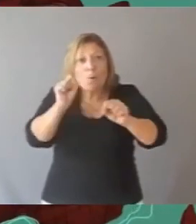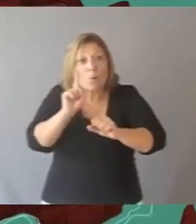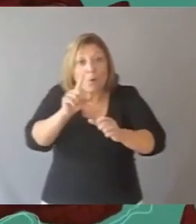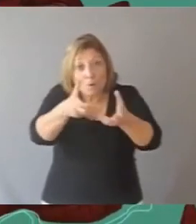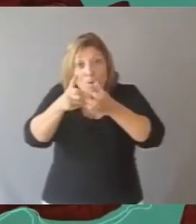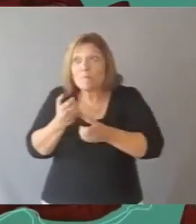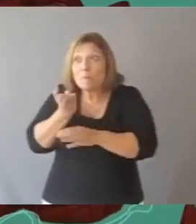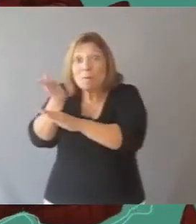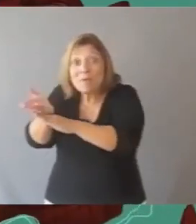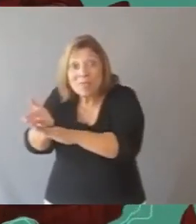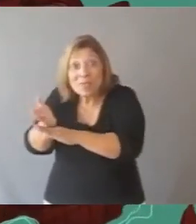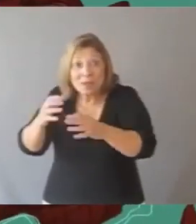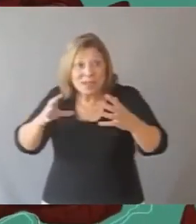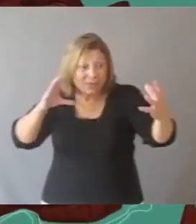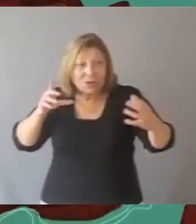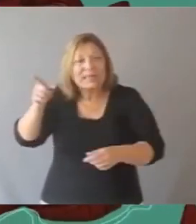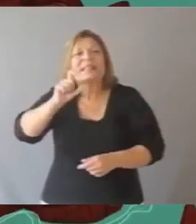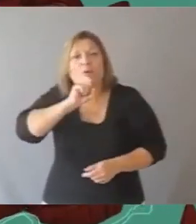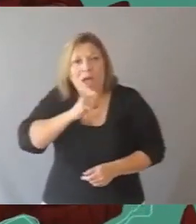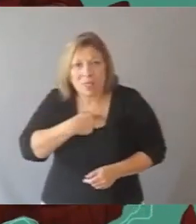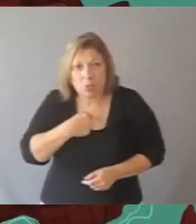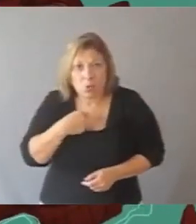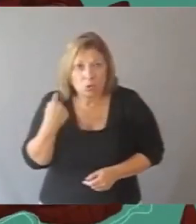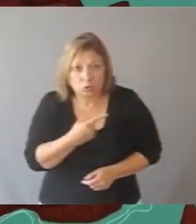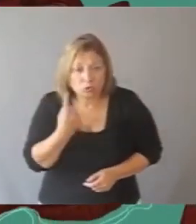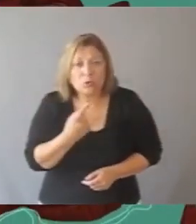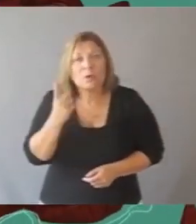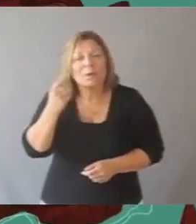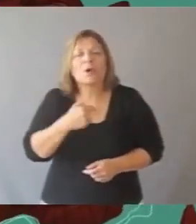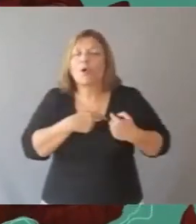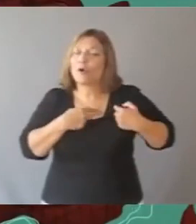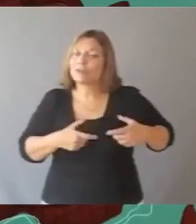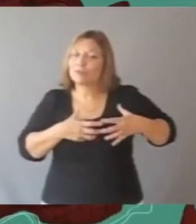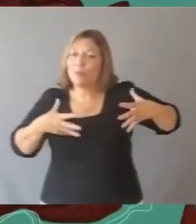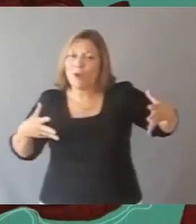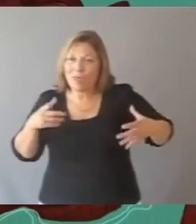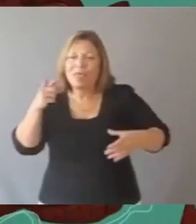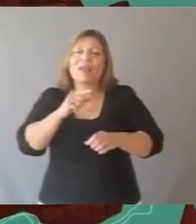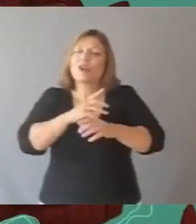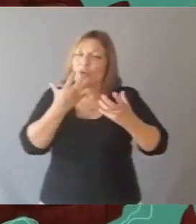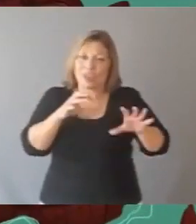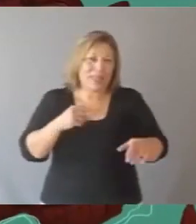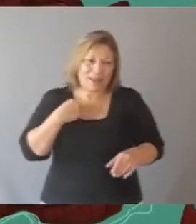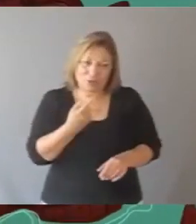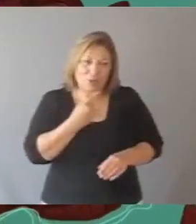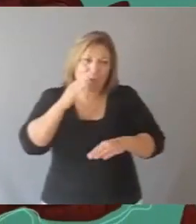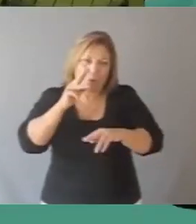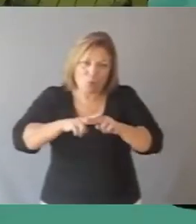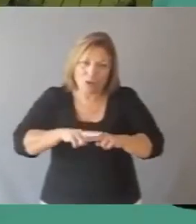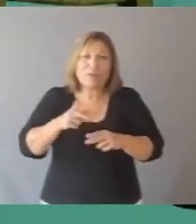reventó. Vamos a pedírselo y aunque está muy enojado con nosotros, los yacarés, tiene buen corazón y no querrá que muramos todos.